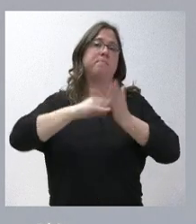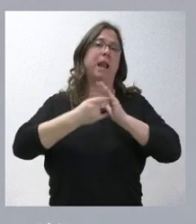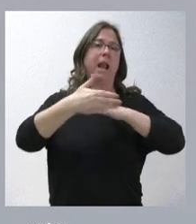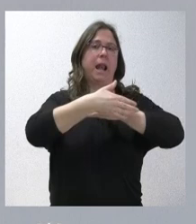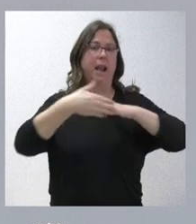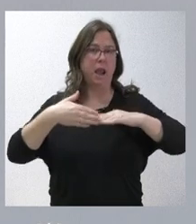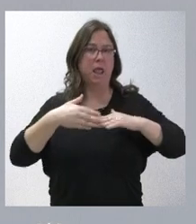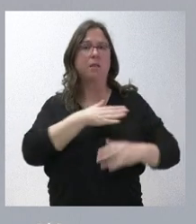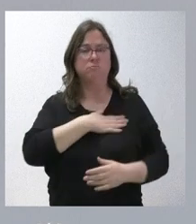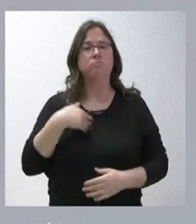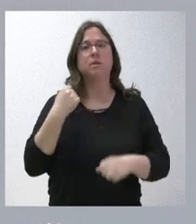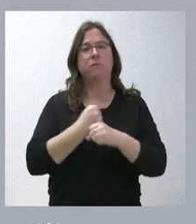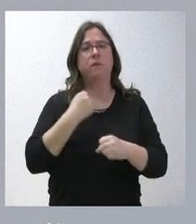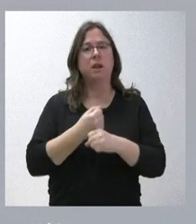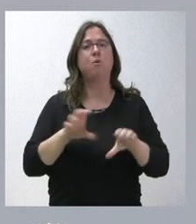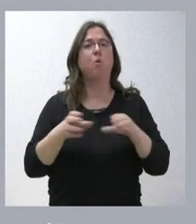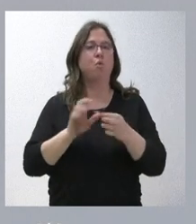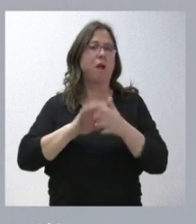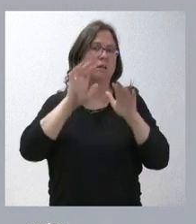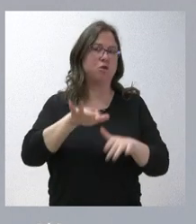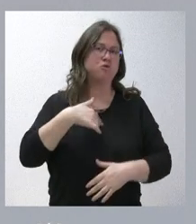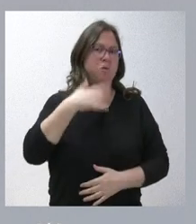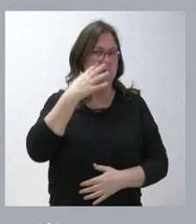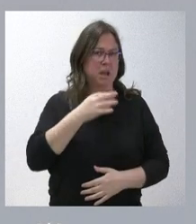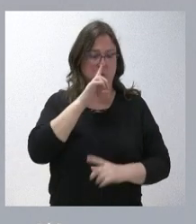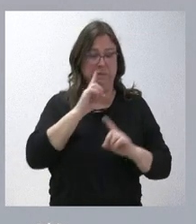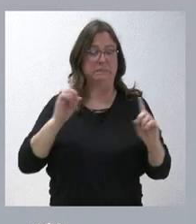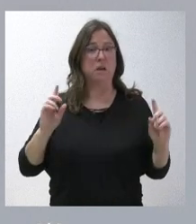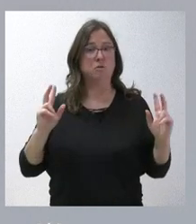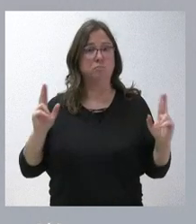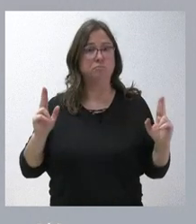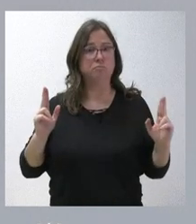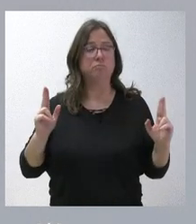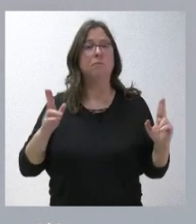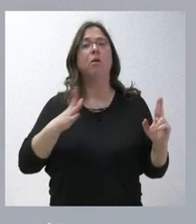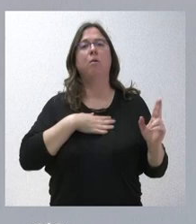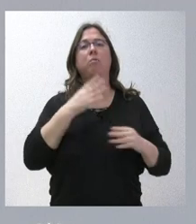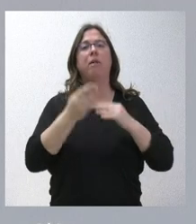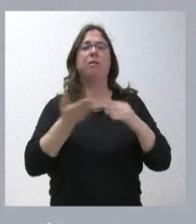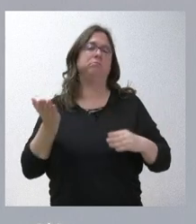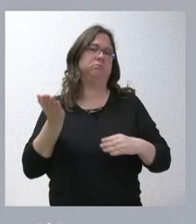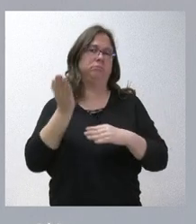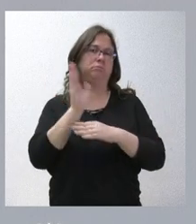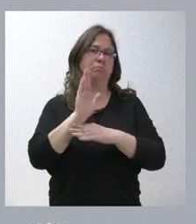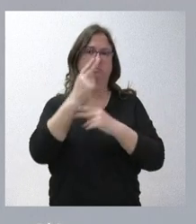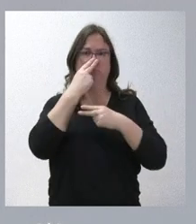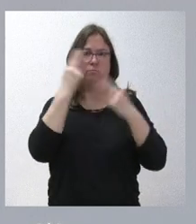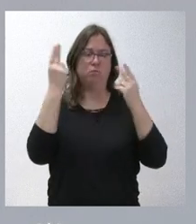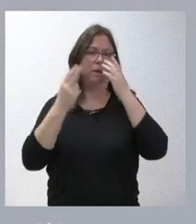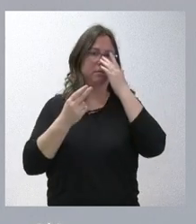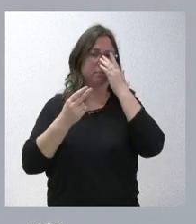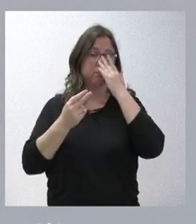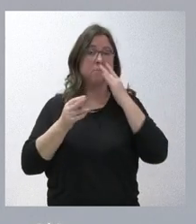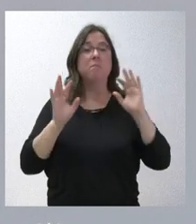trabajando la junta de Castilla y león yo creo que este año pues podremos hacerles una presentación pública y oficial